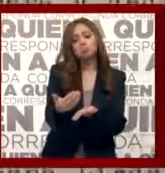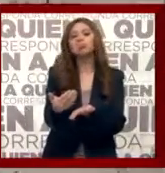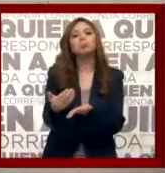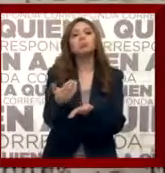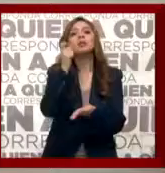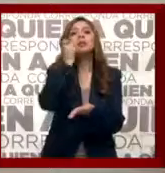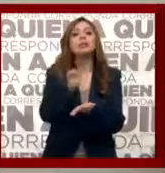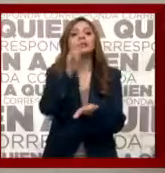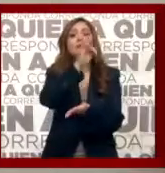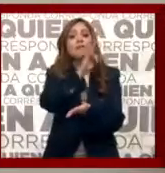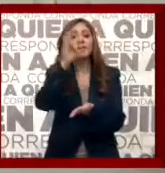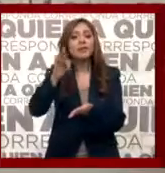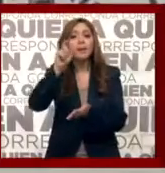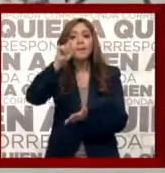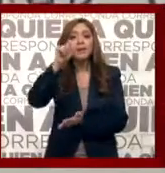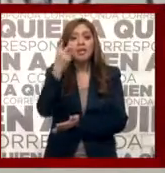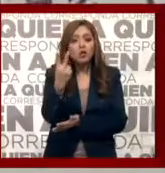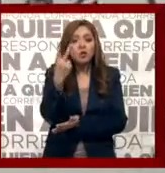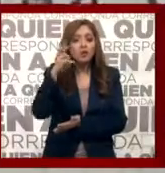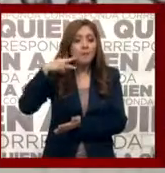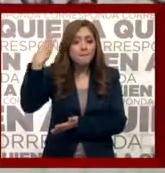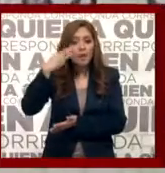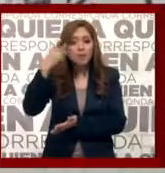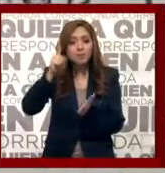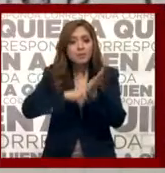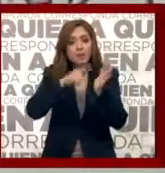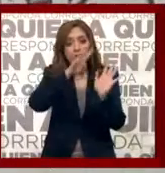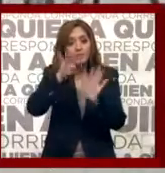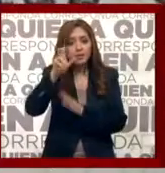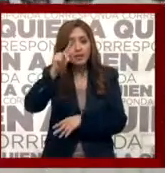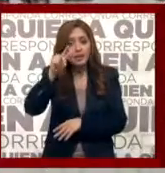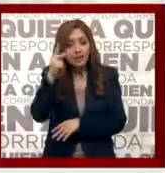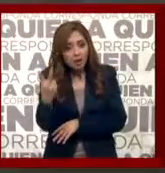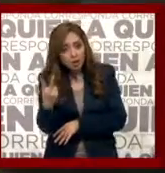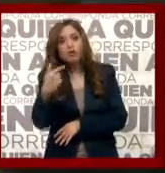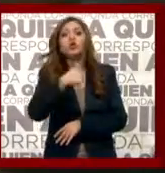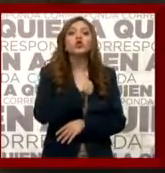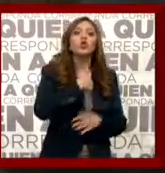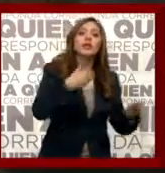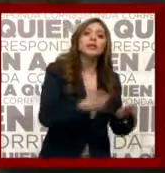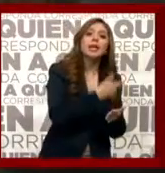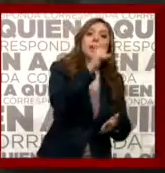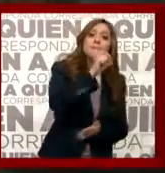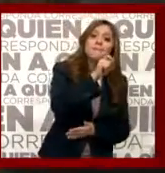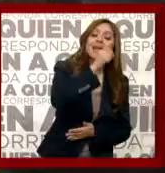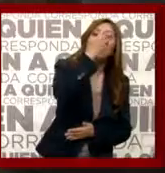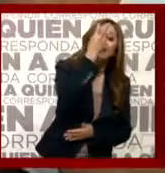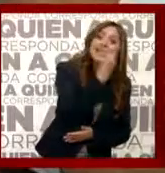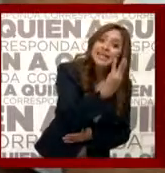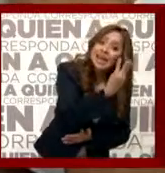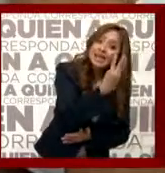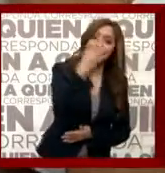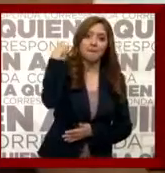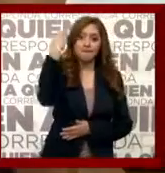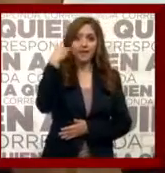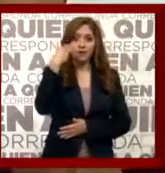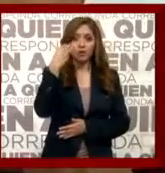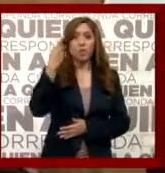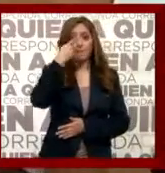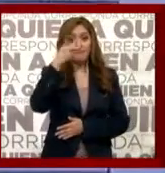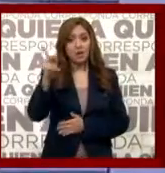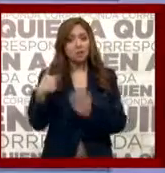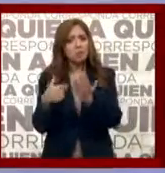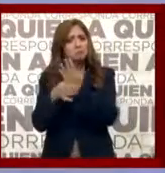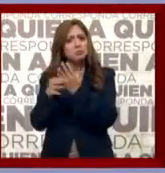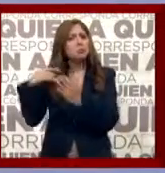Tiene la fecha del 22 de marzo del 62 y yo nací el día 23 de marzo de 1962. Y aunque asegura que jamás